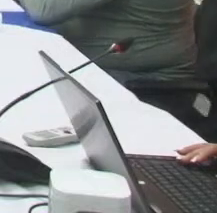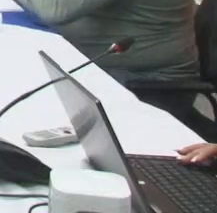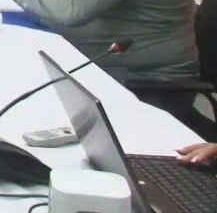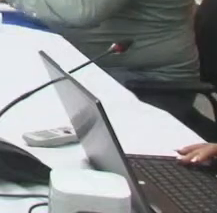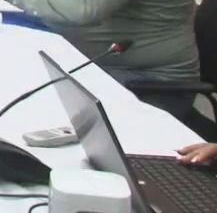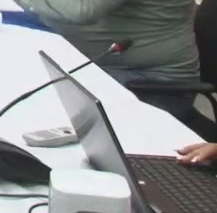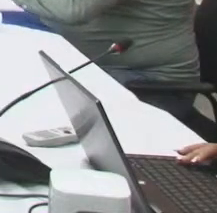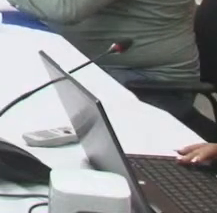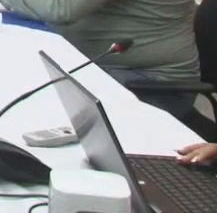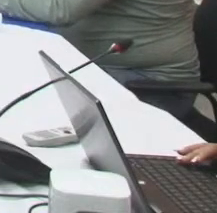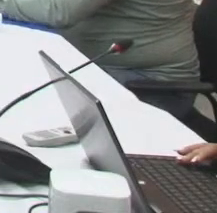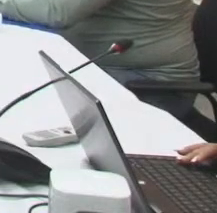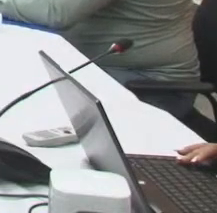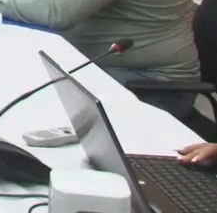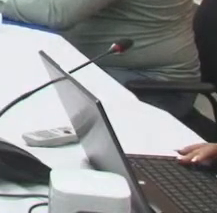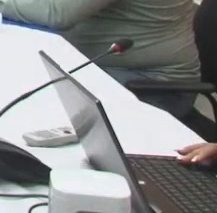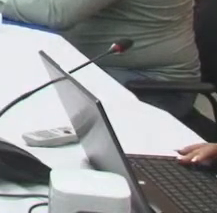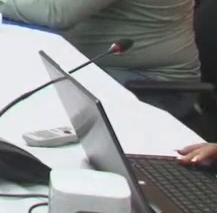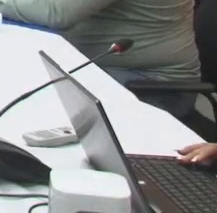Le dice usted.